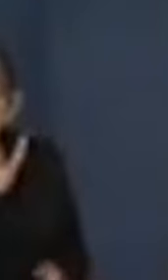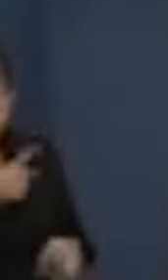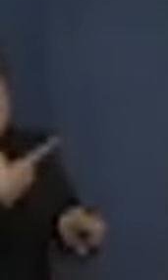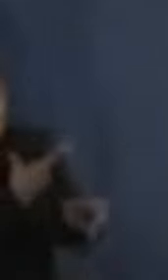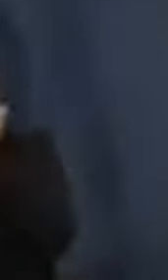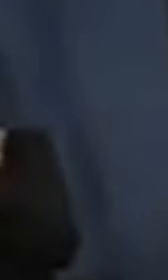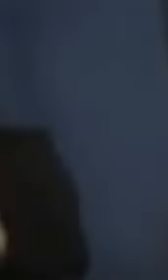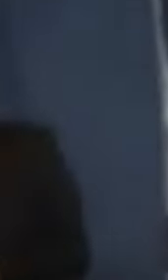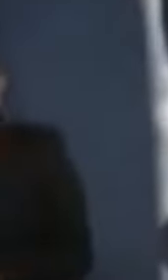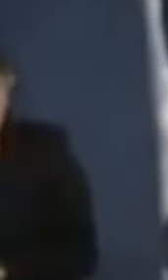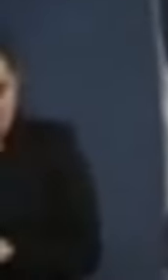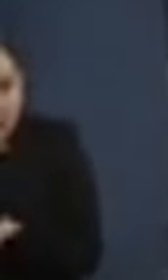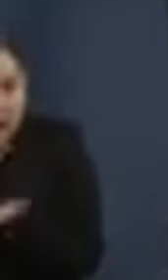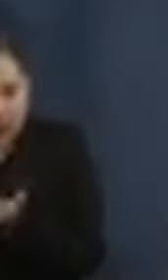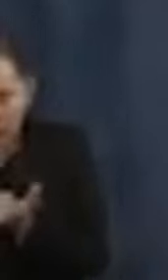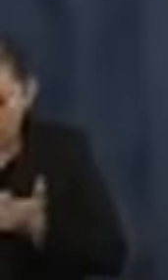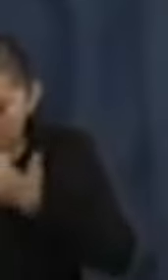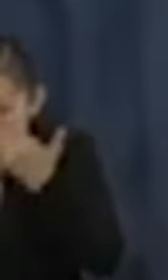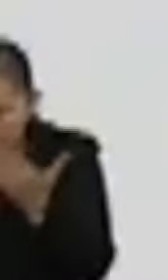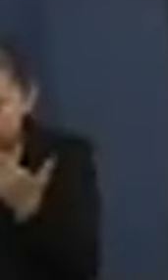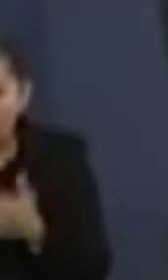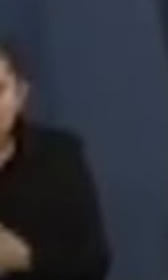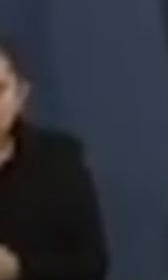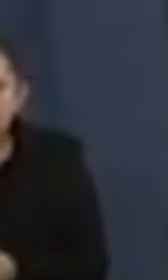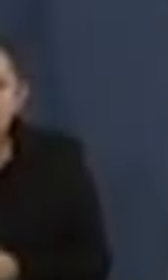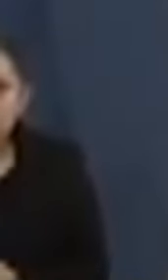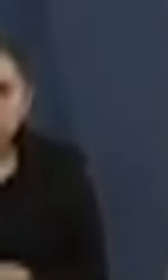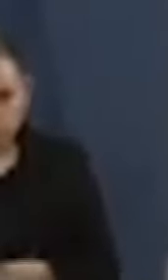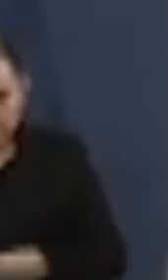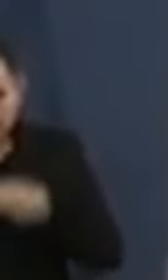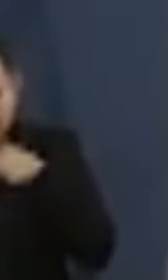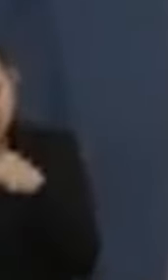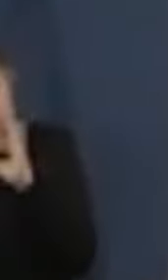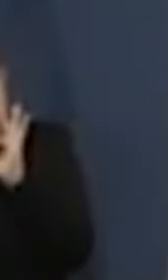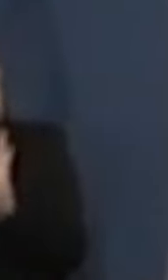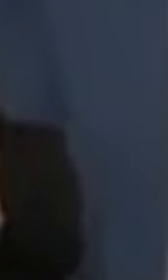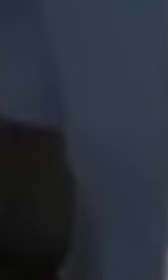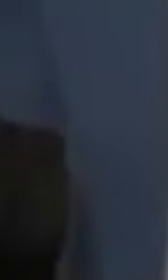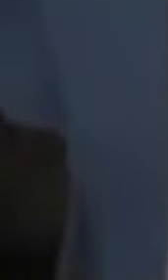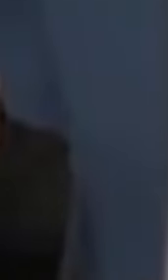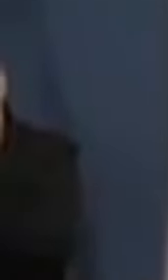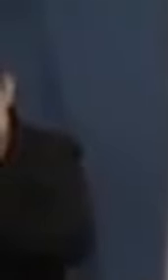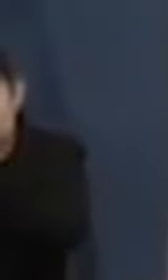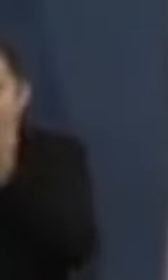están contenidos en el artículo 1 de la Constitución Política, informó para Canal 13 Camila Islas.